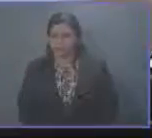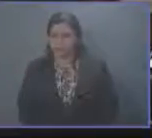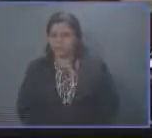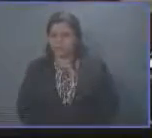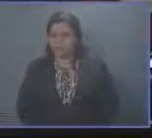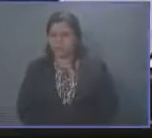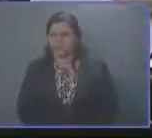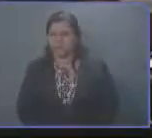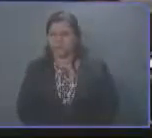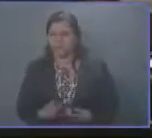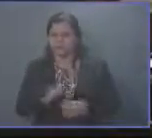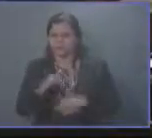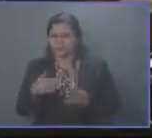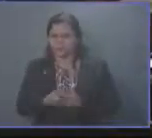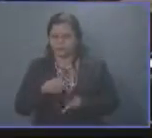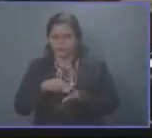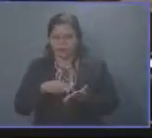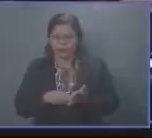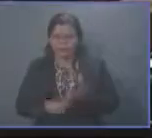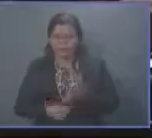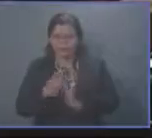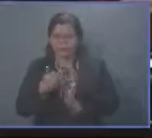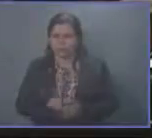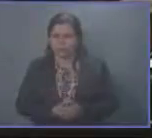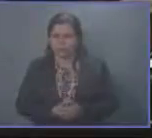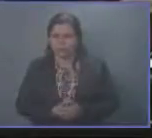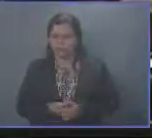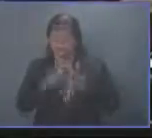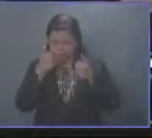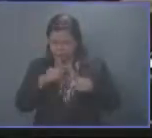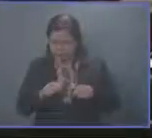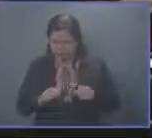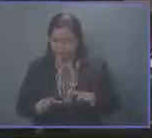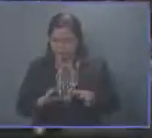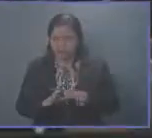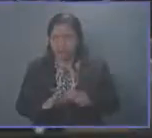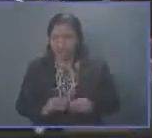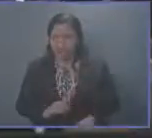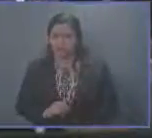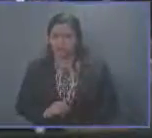2019. Leído el dictamen y el decreto, presidente.